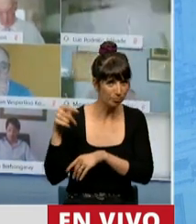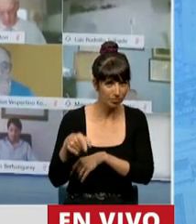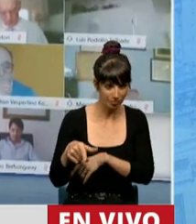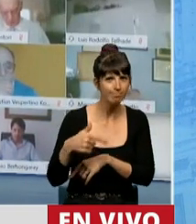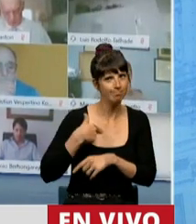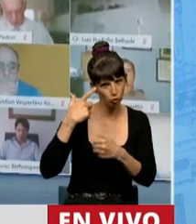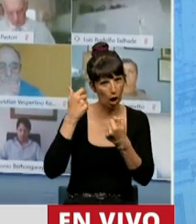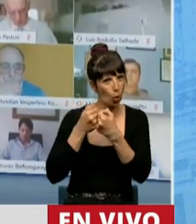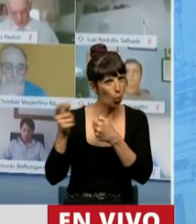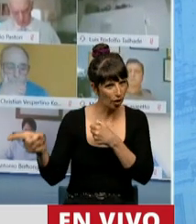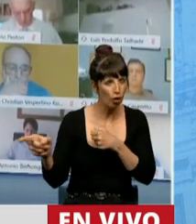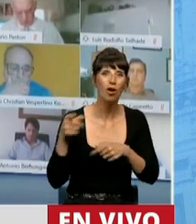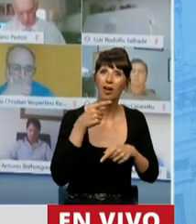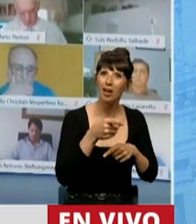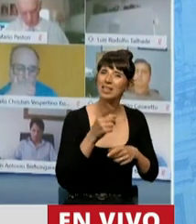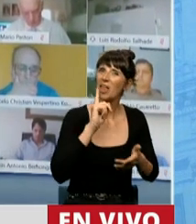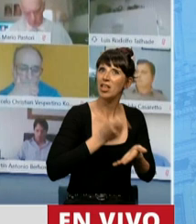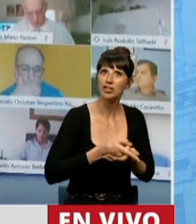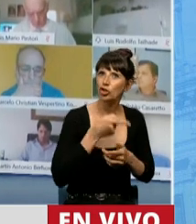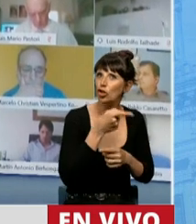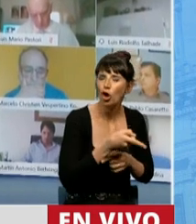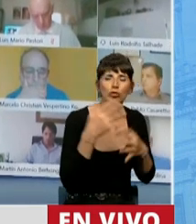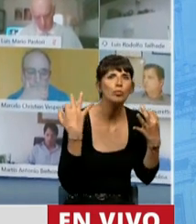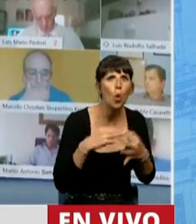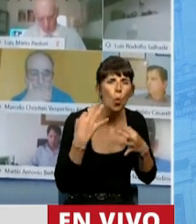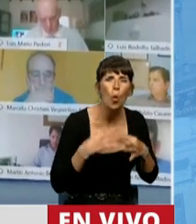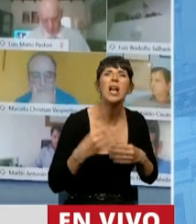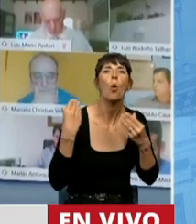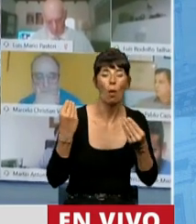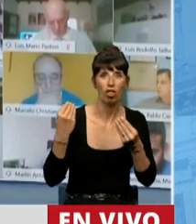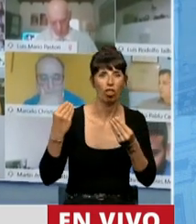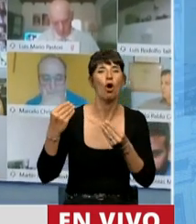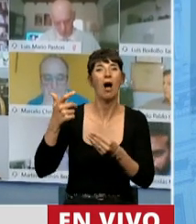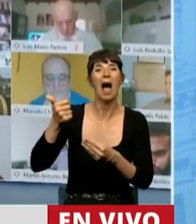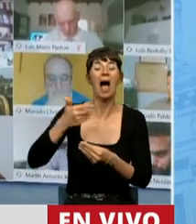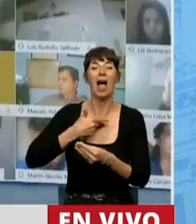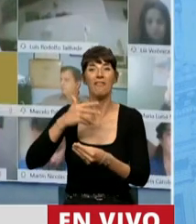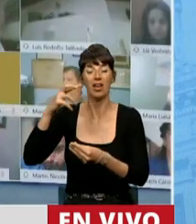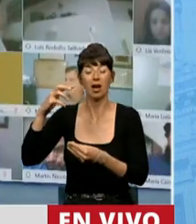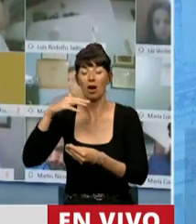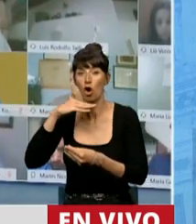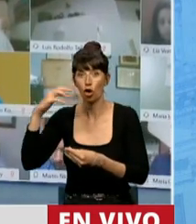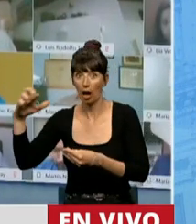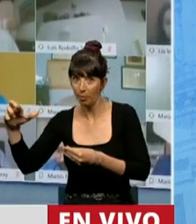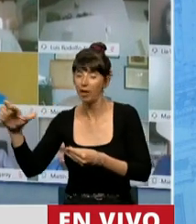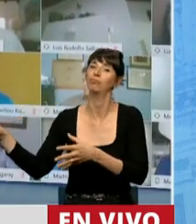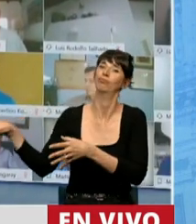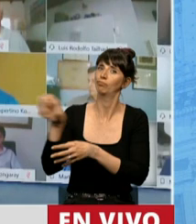palabra esa decisión estratégica e histórica que significó estar las contaba con